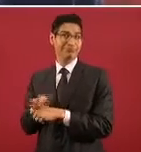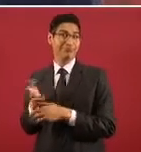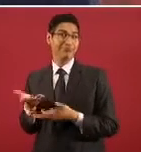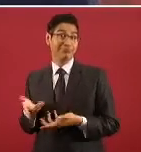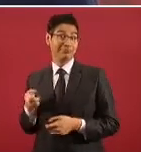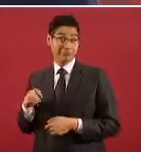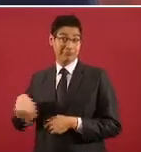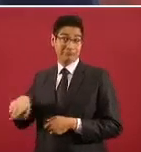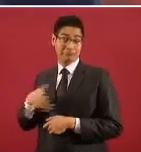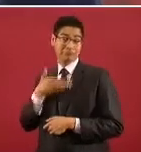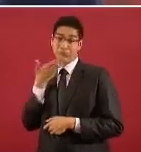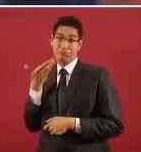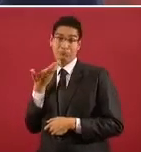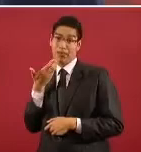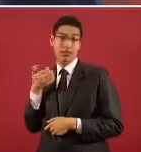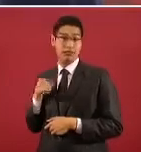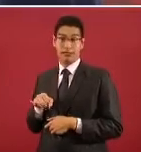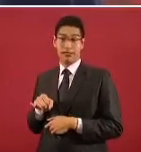los que medraban,